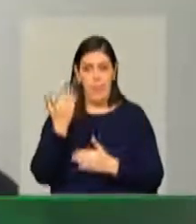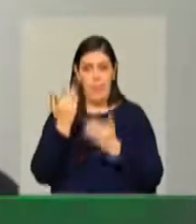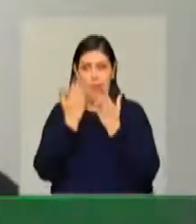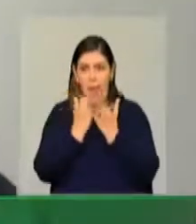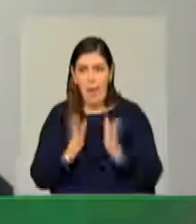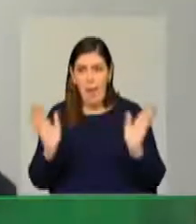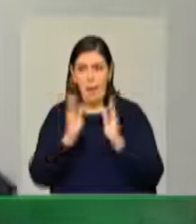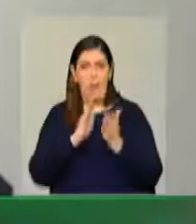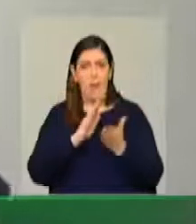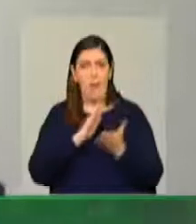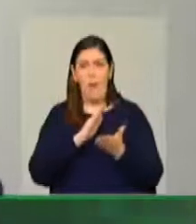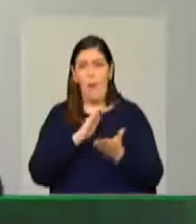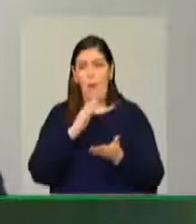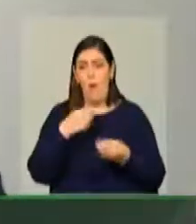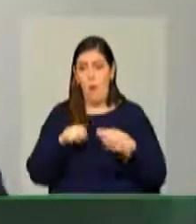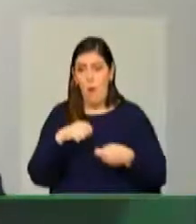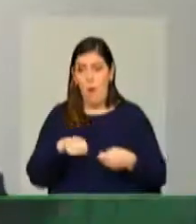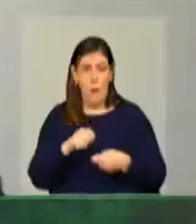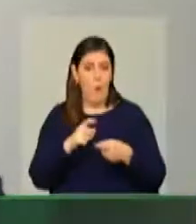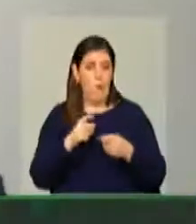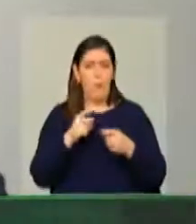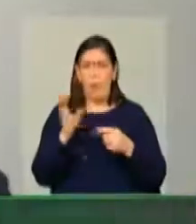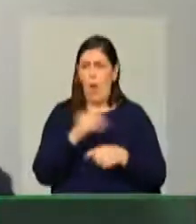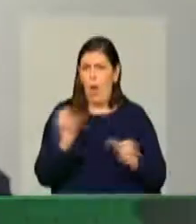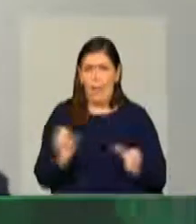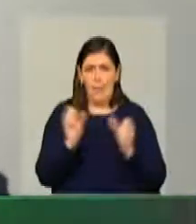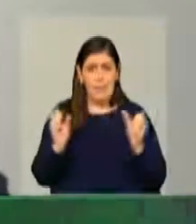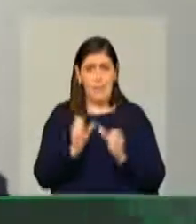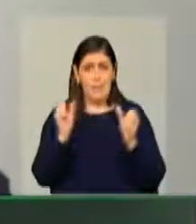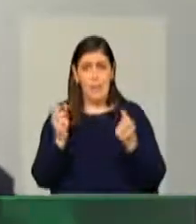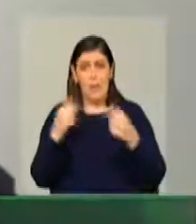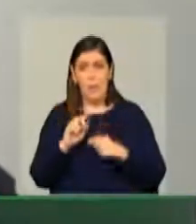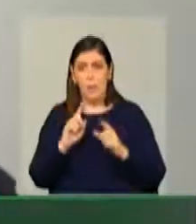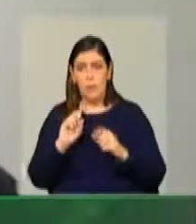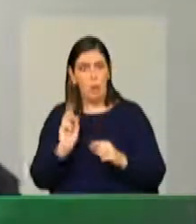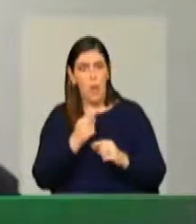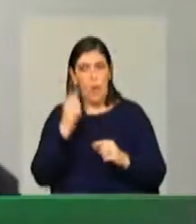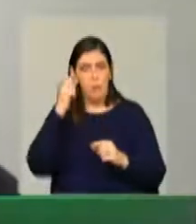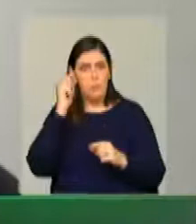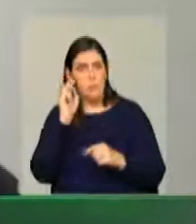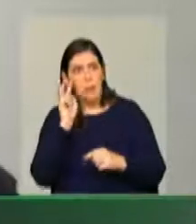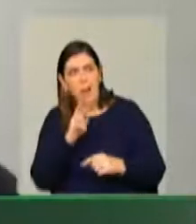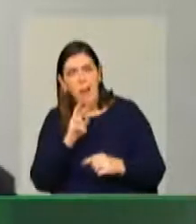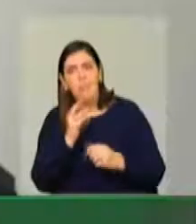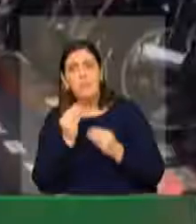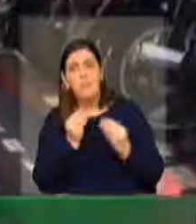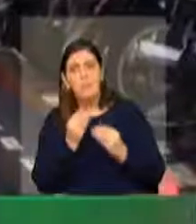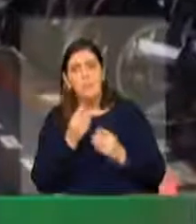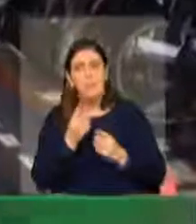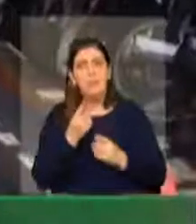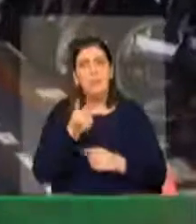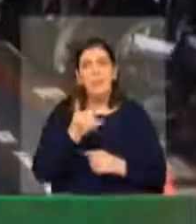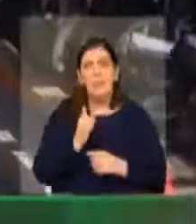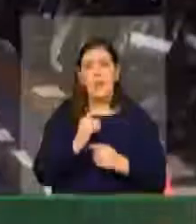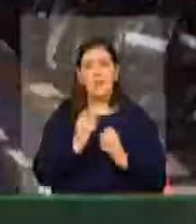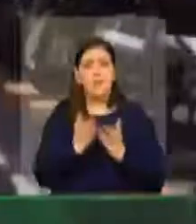reabrieron los free shop y toda la actividad. Y realmente la lupa en ese momento estaba puesta sobre Rivera, qué era lo que iba a pasar si la